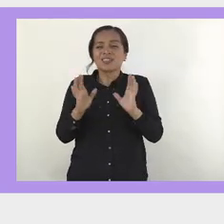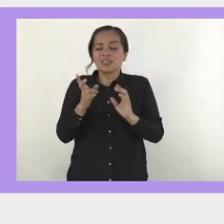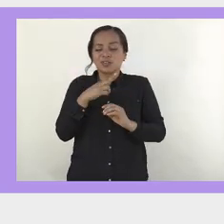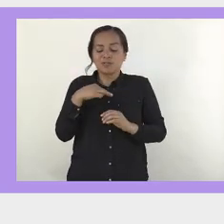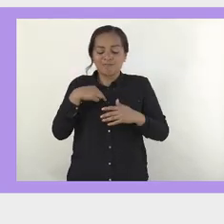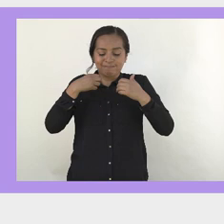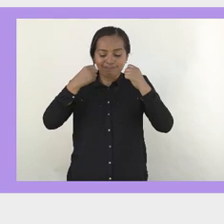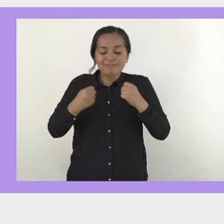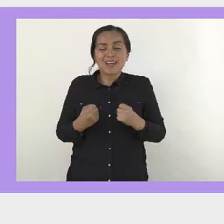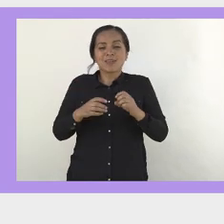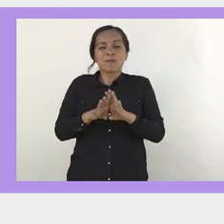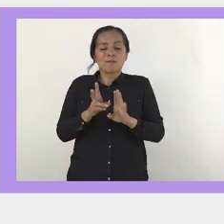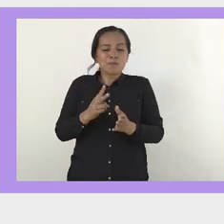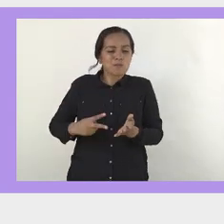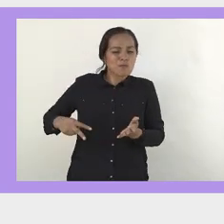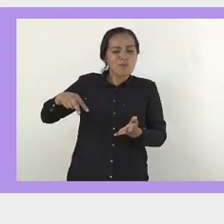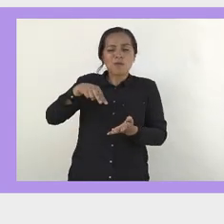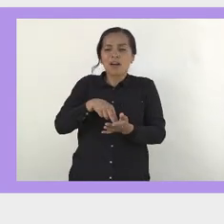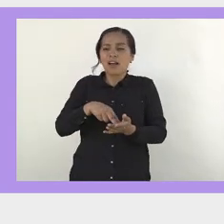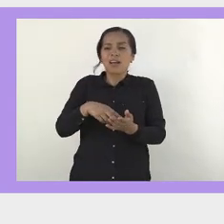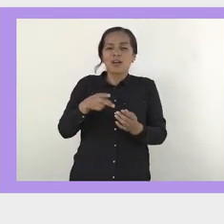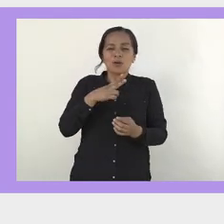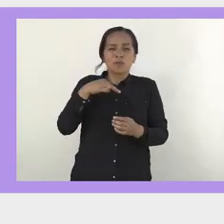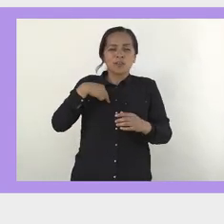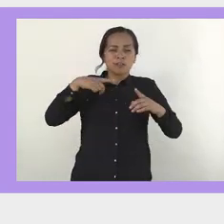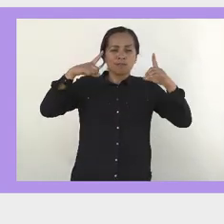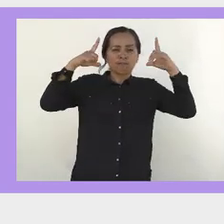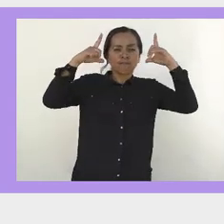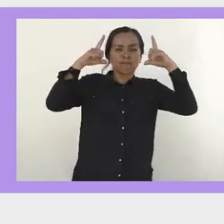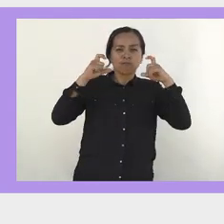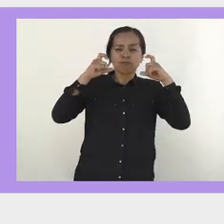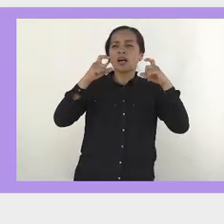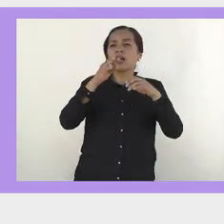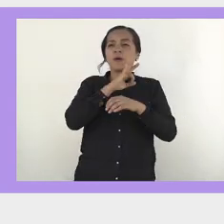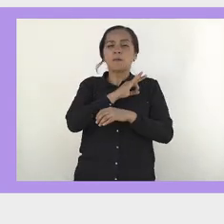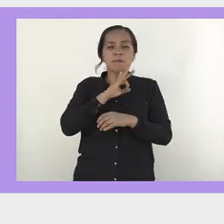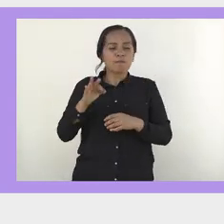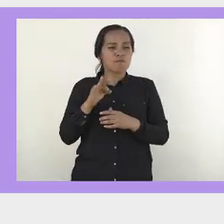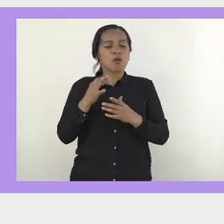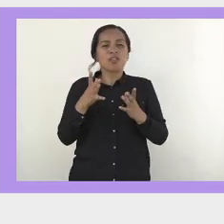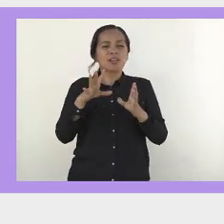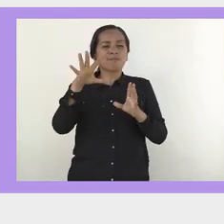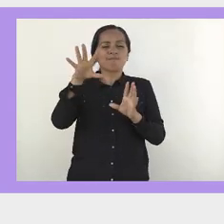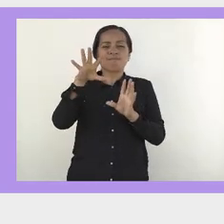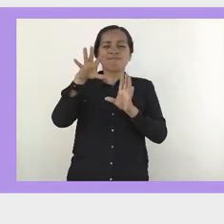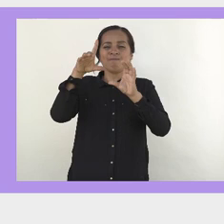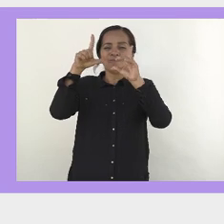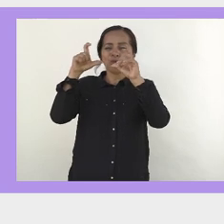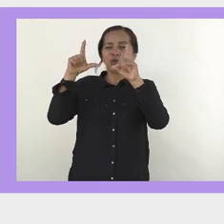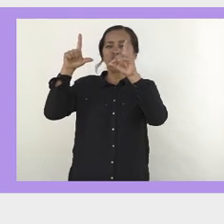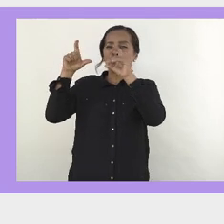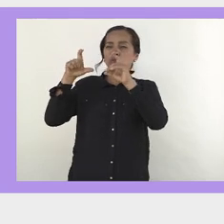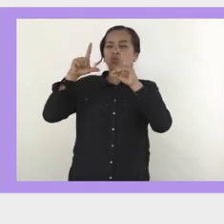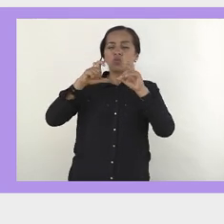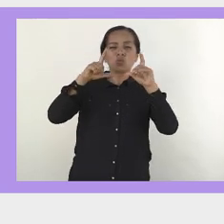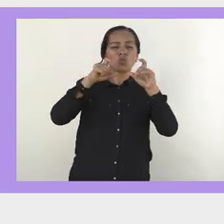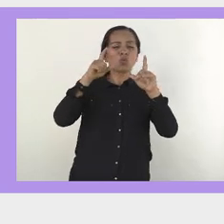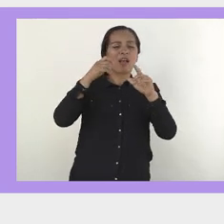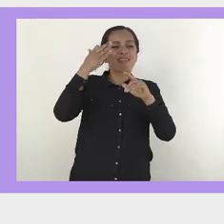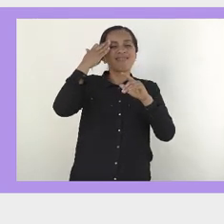de de plantarnos en el campo con nuestra cámara y poder lograr captar momentos importantes